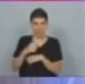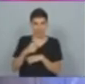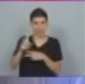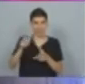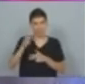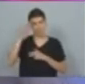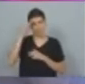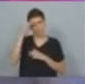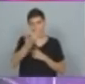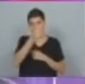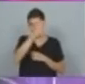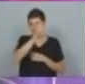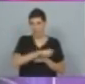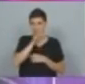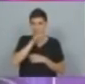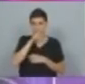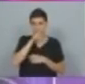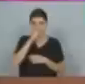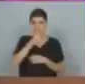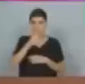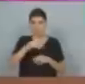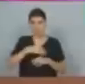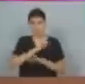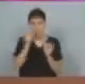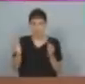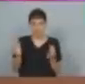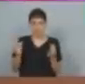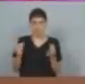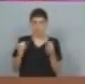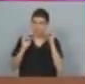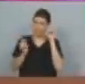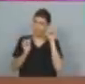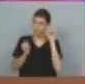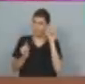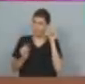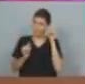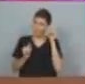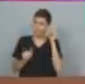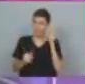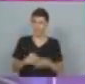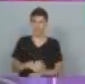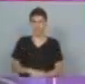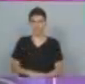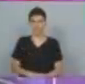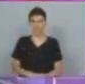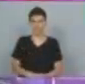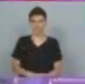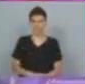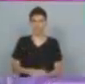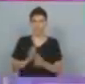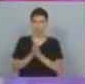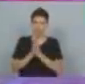dime el nombre de ella. No me mientas más. Sí, sí, fuera. Cásate,